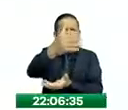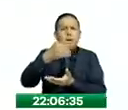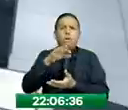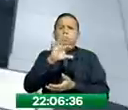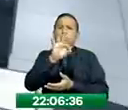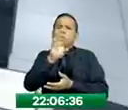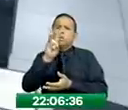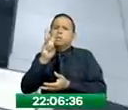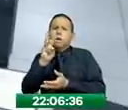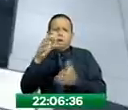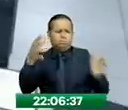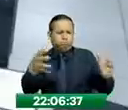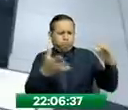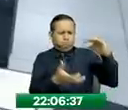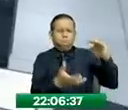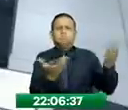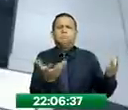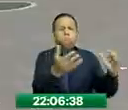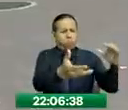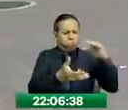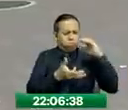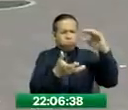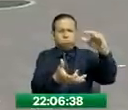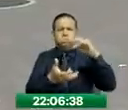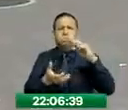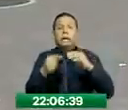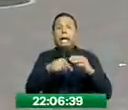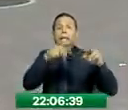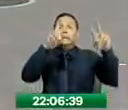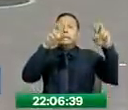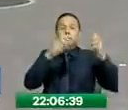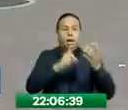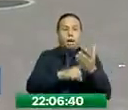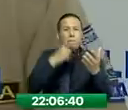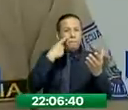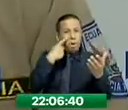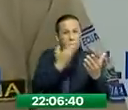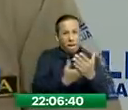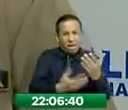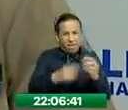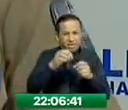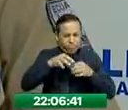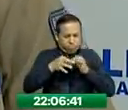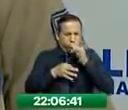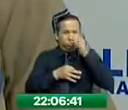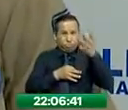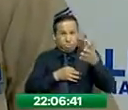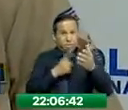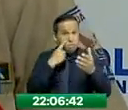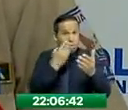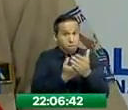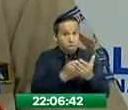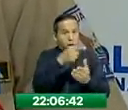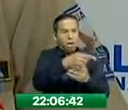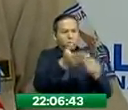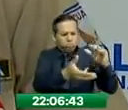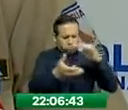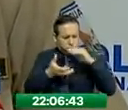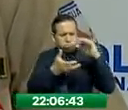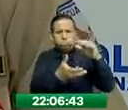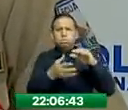que contenían en varias unidades de pruebas del coffee 19 provincia en las que ver guayas como indicios tienen